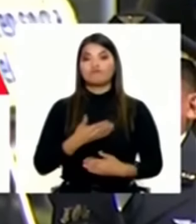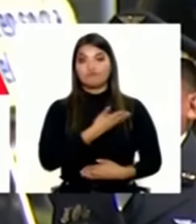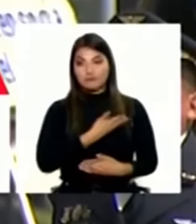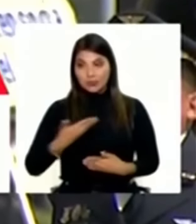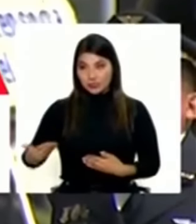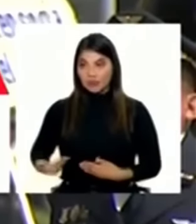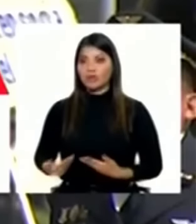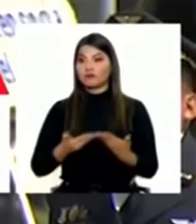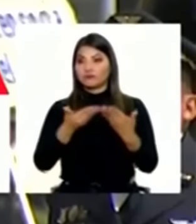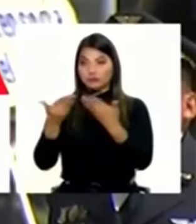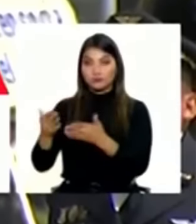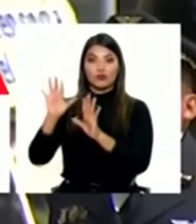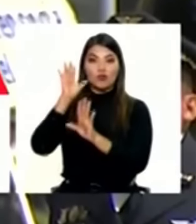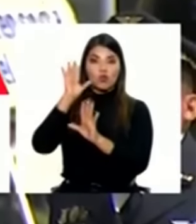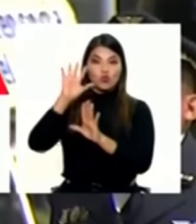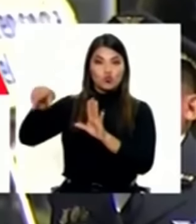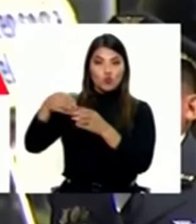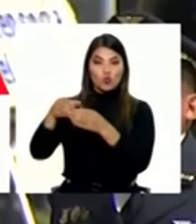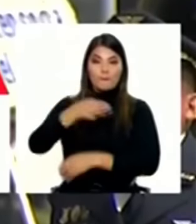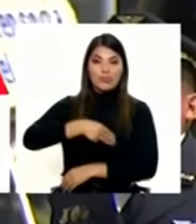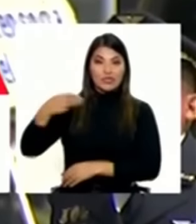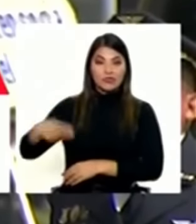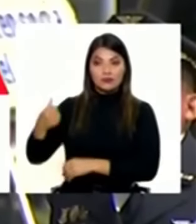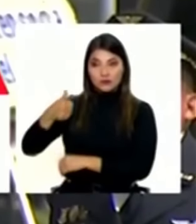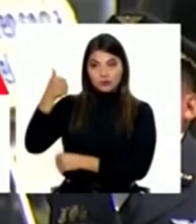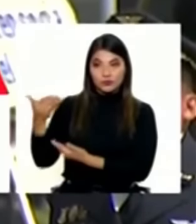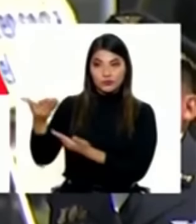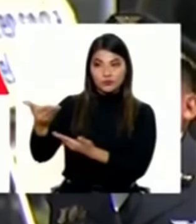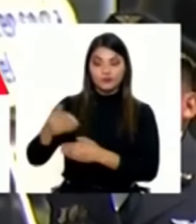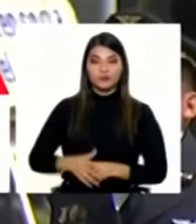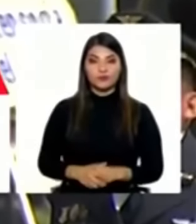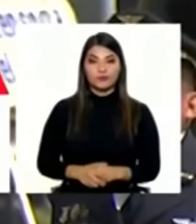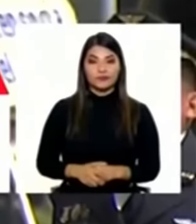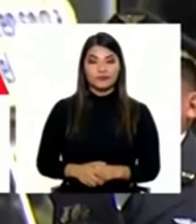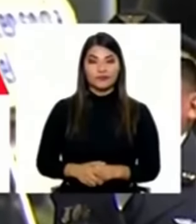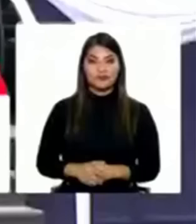Presidente del Consejo de Ministros,